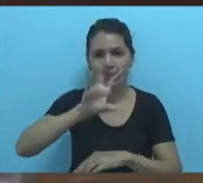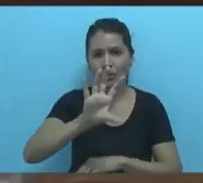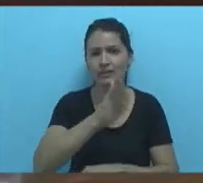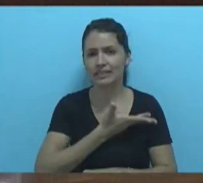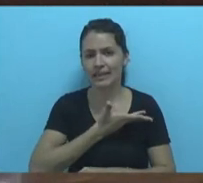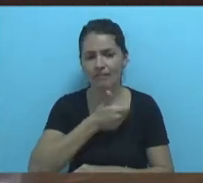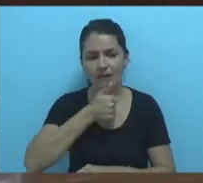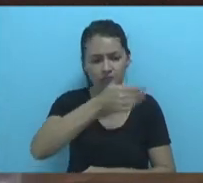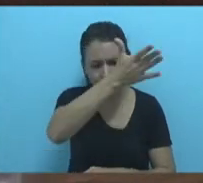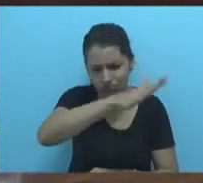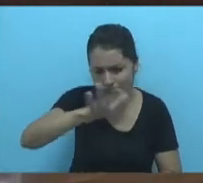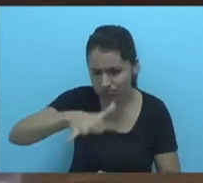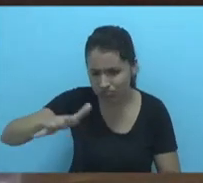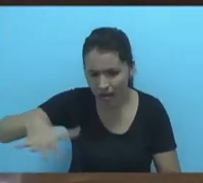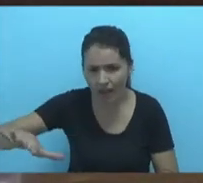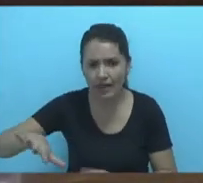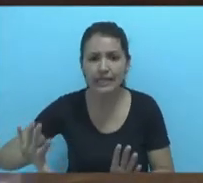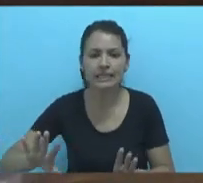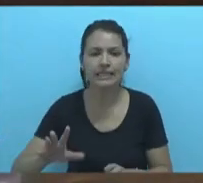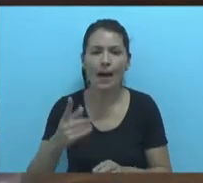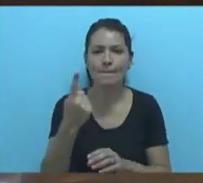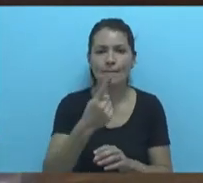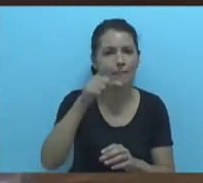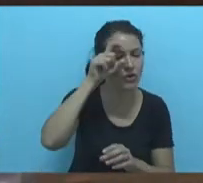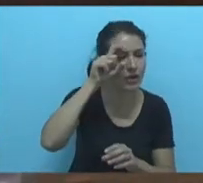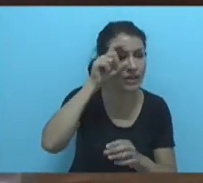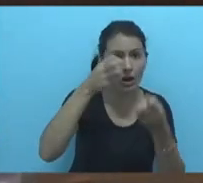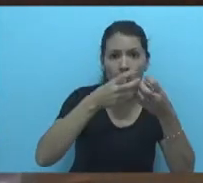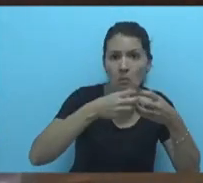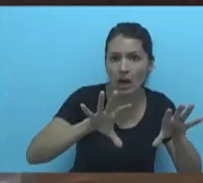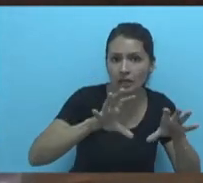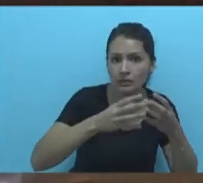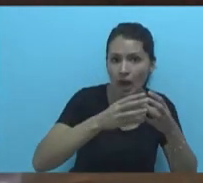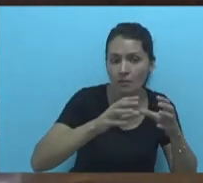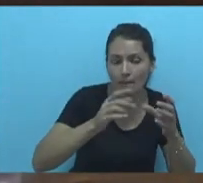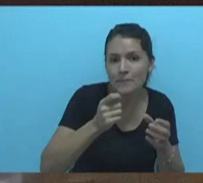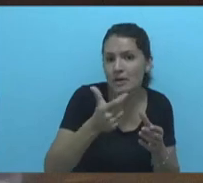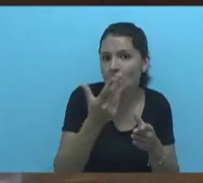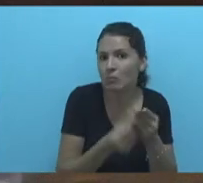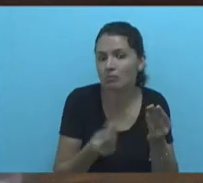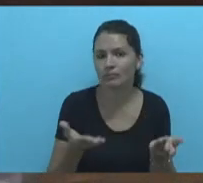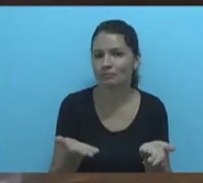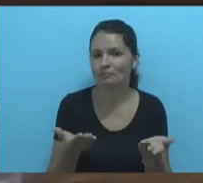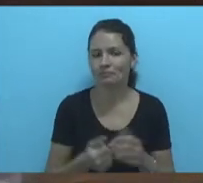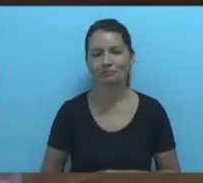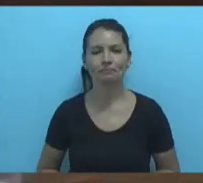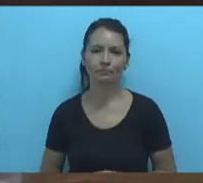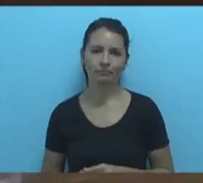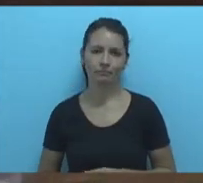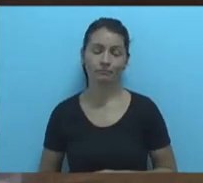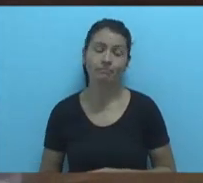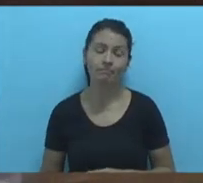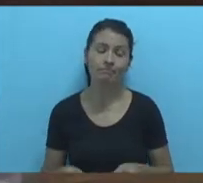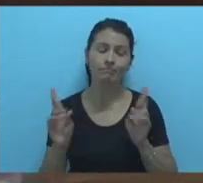y teóricamente desde el 1 de enero está funcionando, pero no funciona. Así que